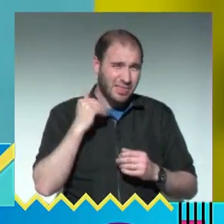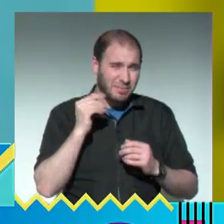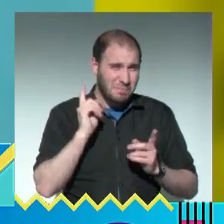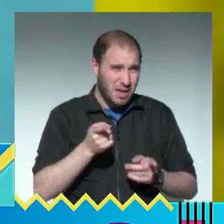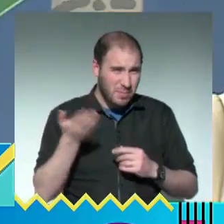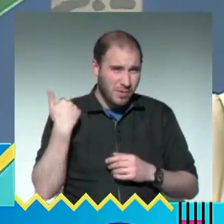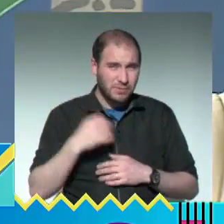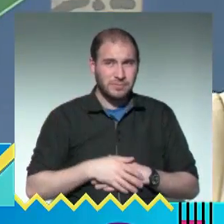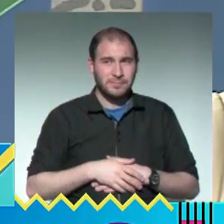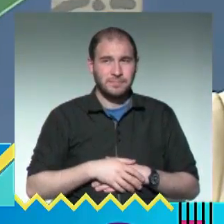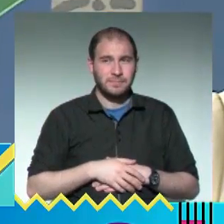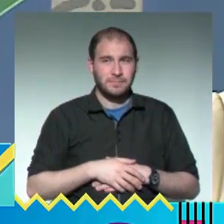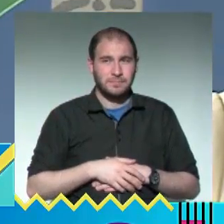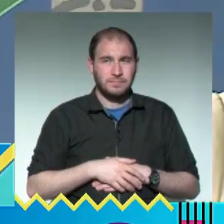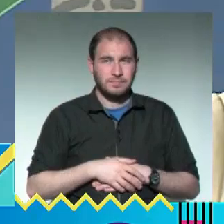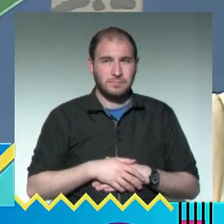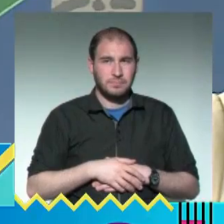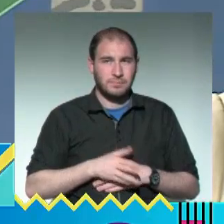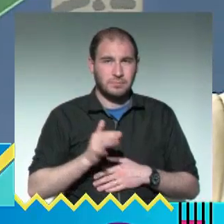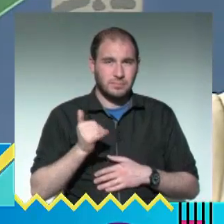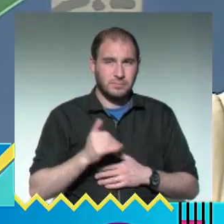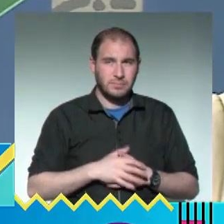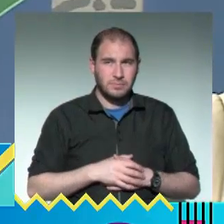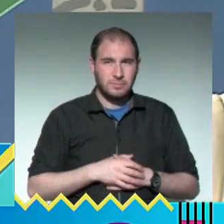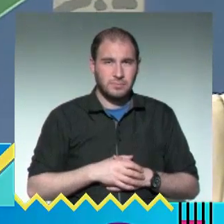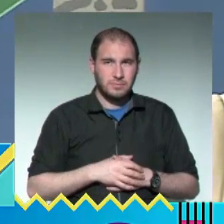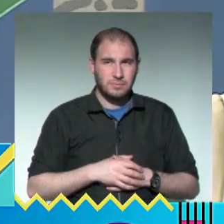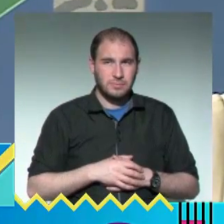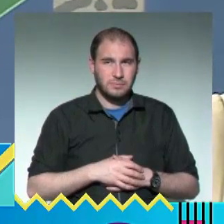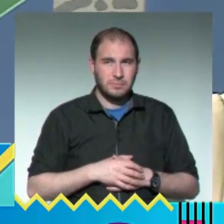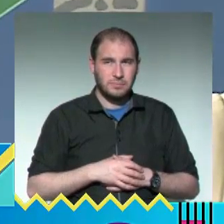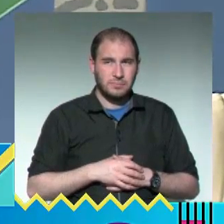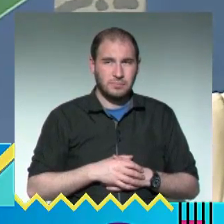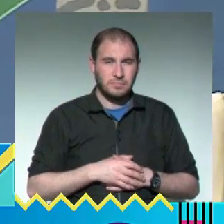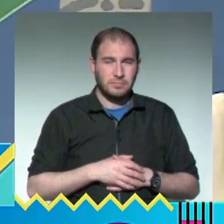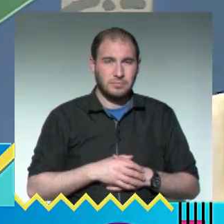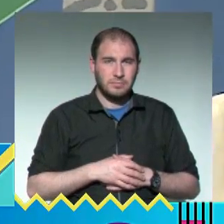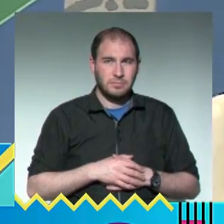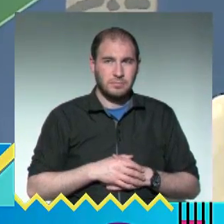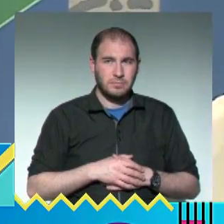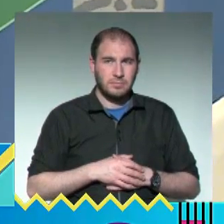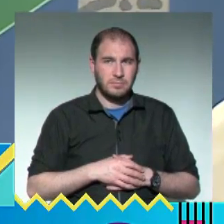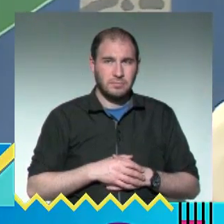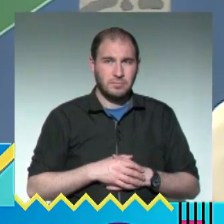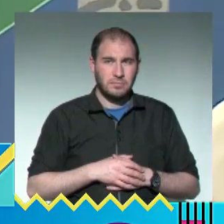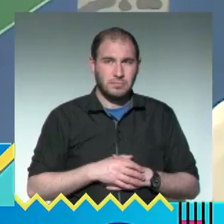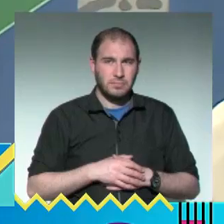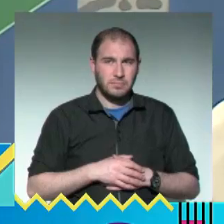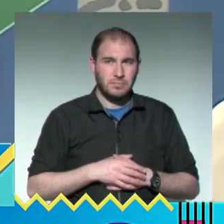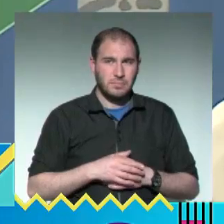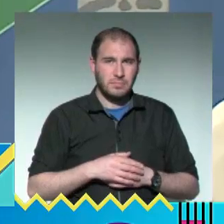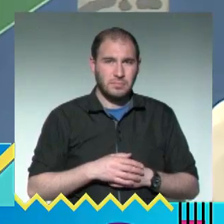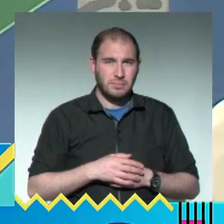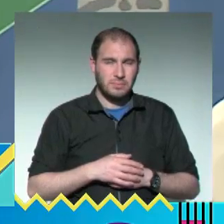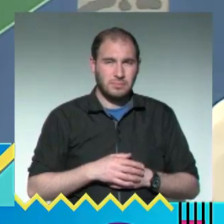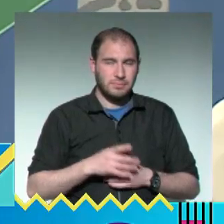en Argentina. Sí, indudablemente que se ha visto, claro. Pero para mí están motorizados